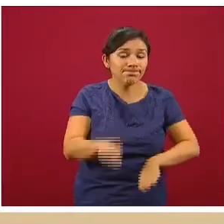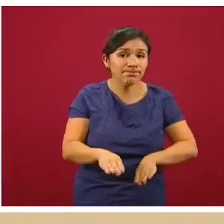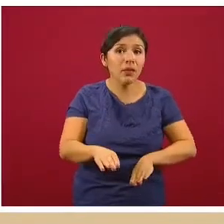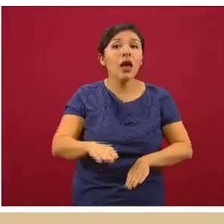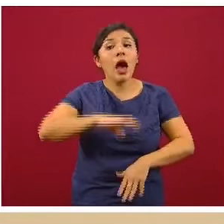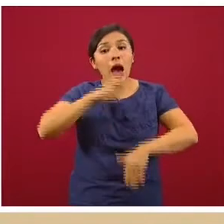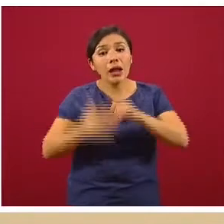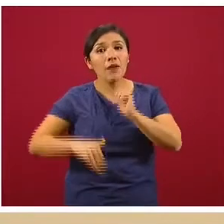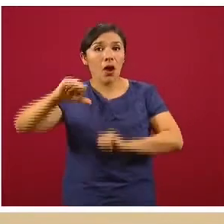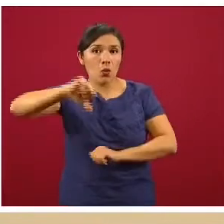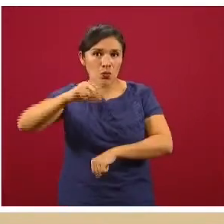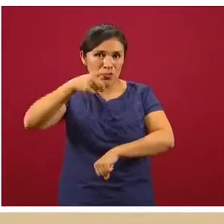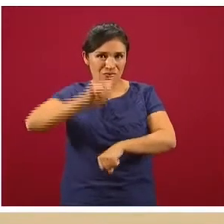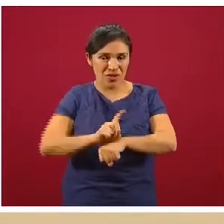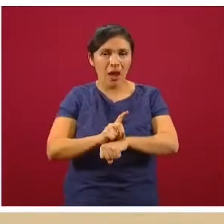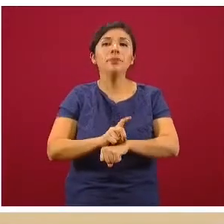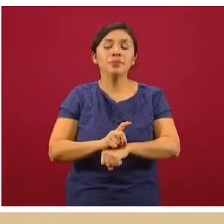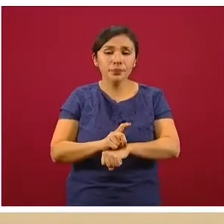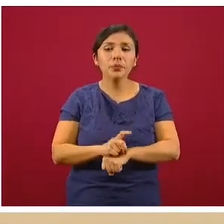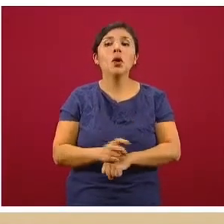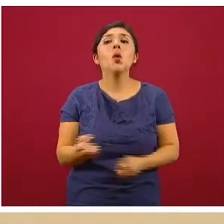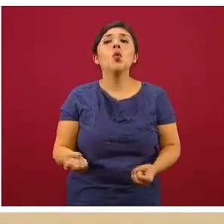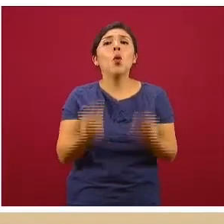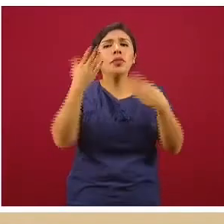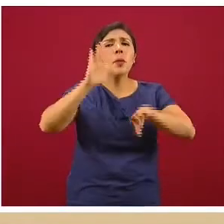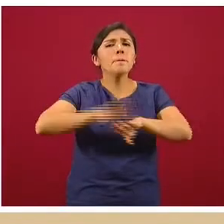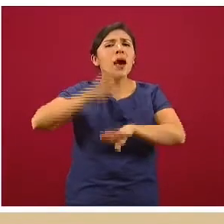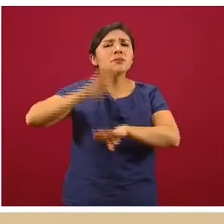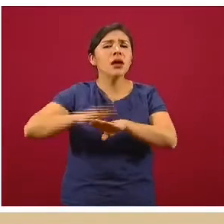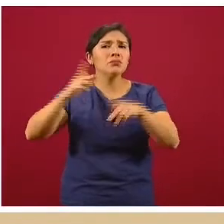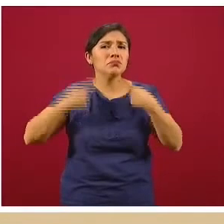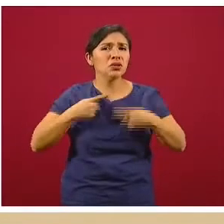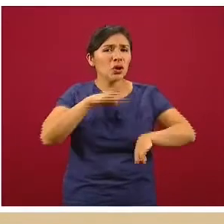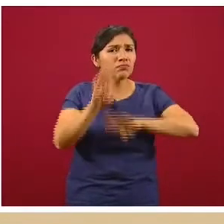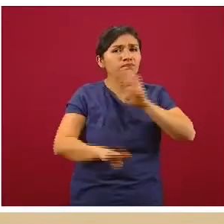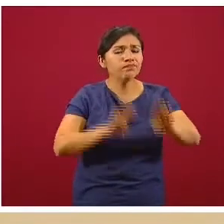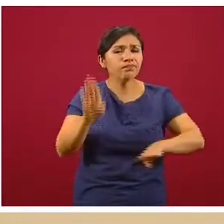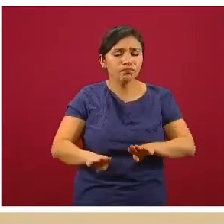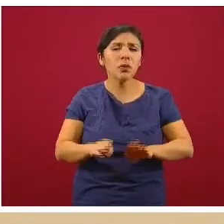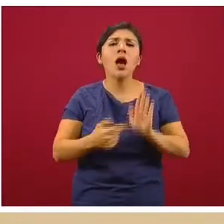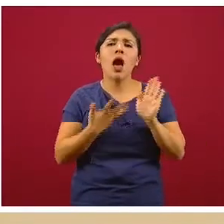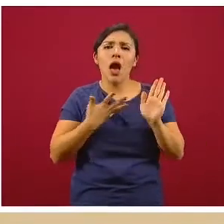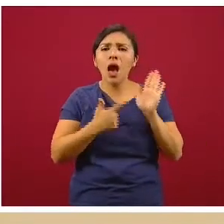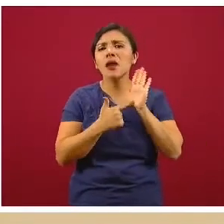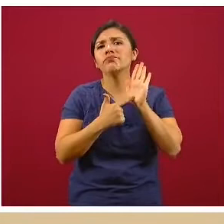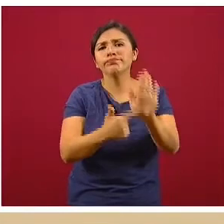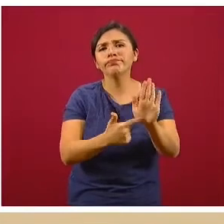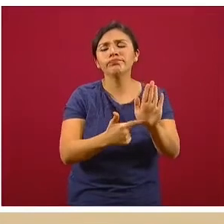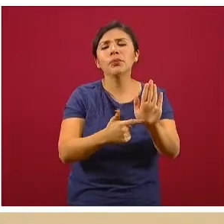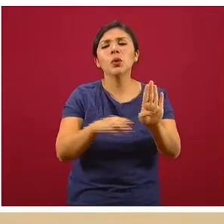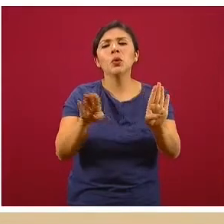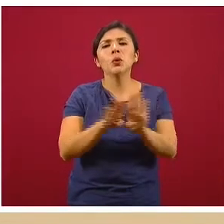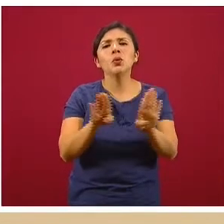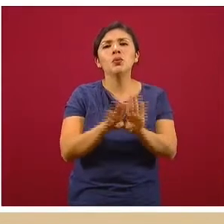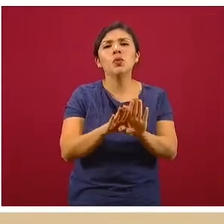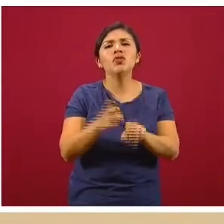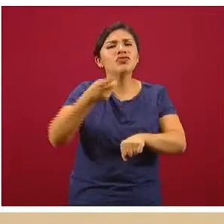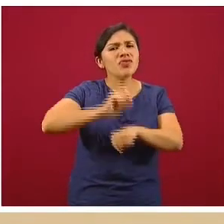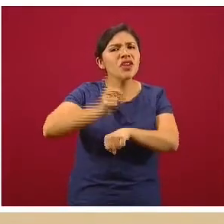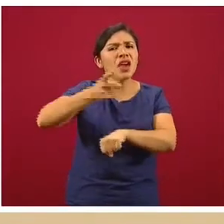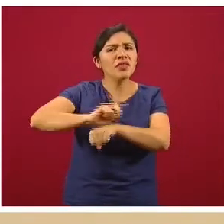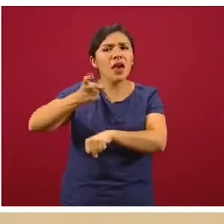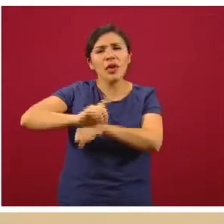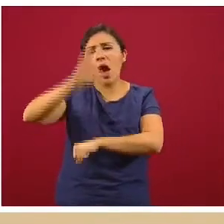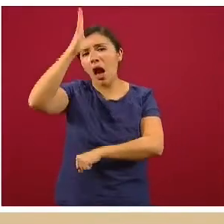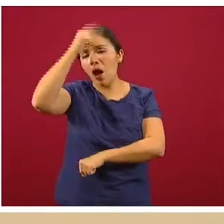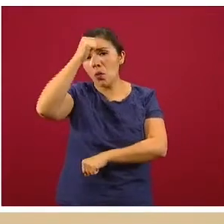precisamente en el día de hoy. Y los incrementos en el número de defunciones los presentamos en paquetes diarios, de acuerdo